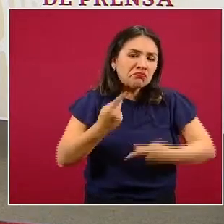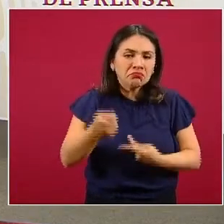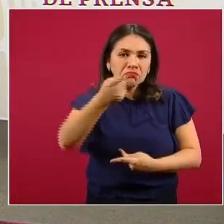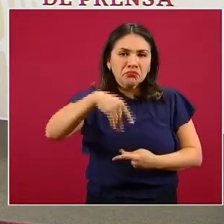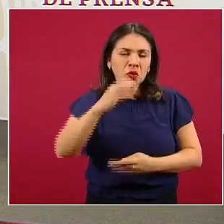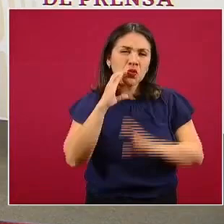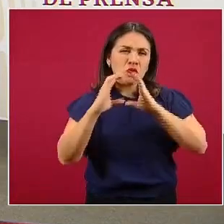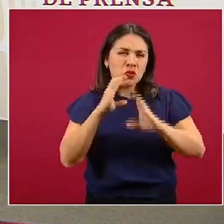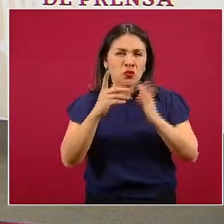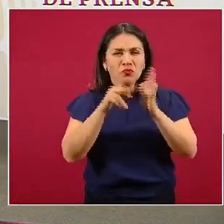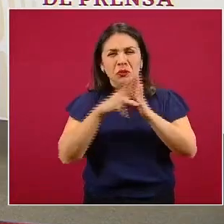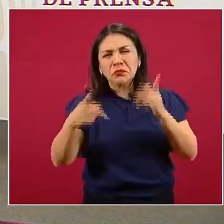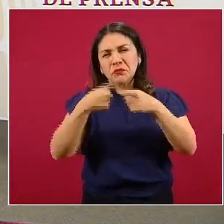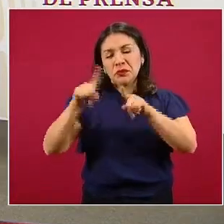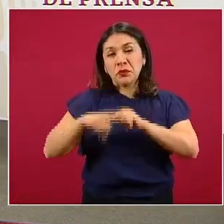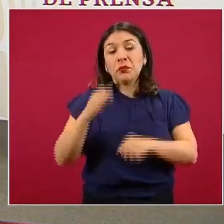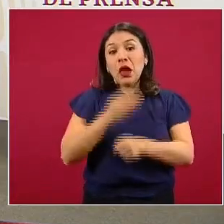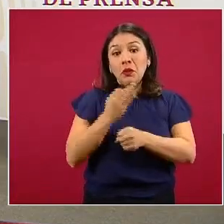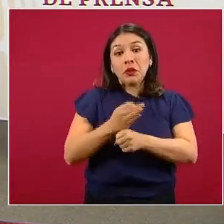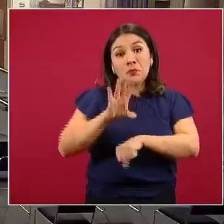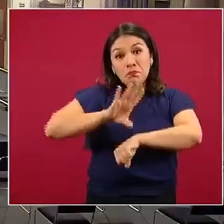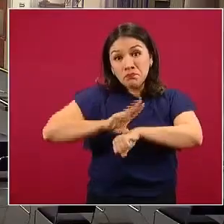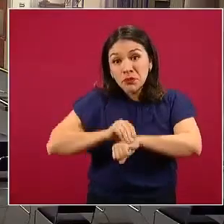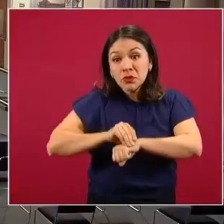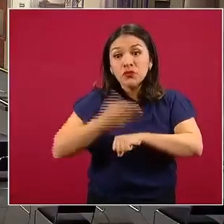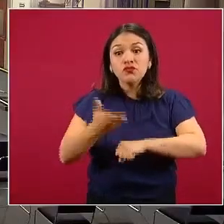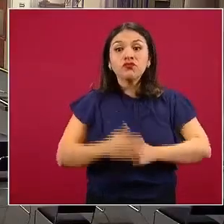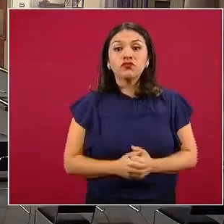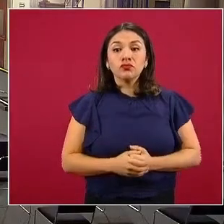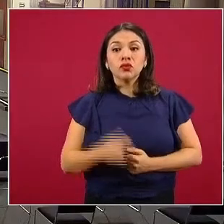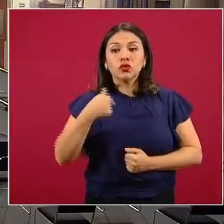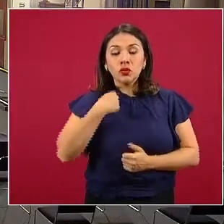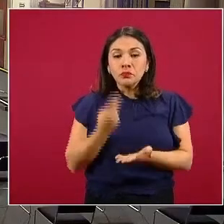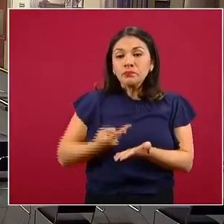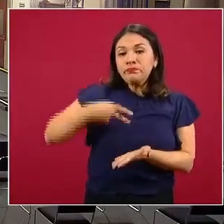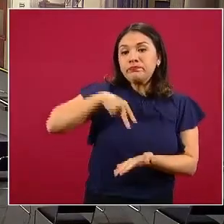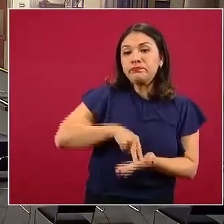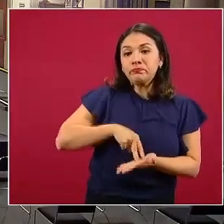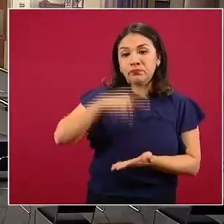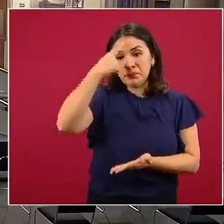de comunicación. Entonces, si me lo permiten, vamos a pararnos para